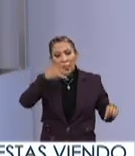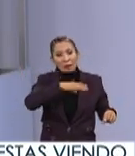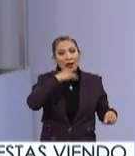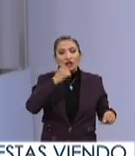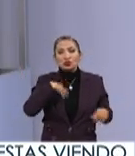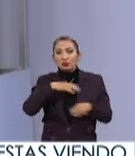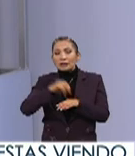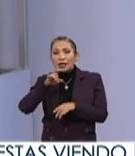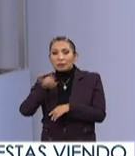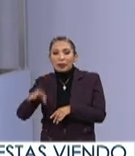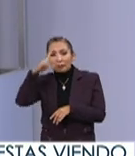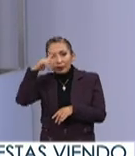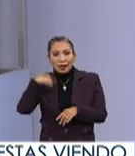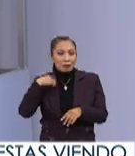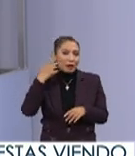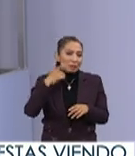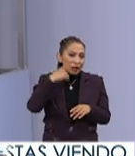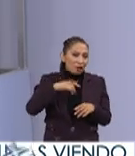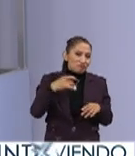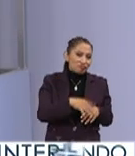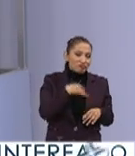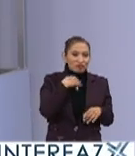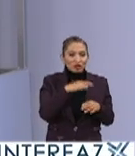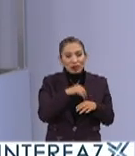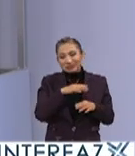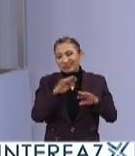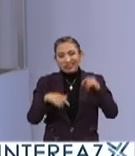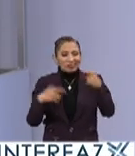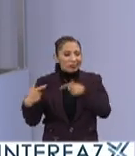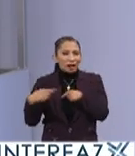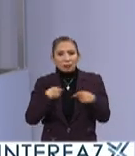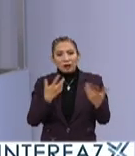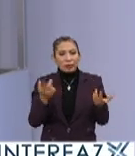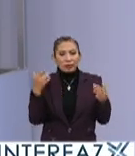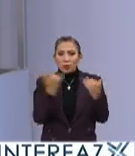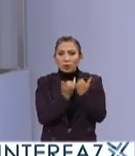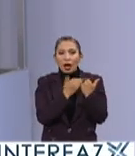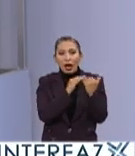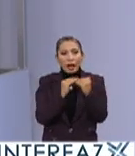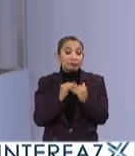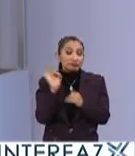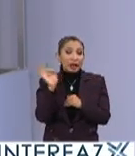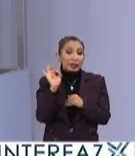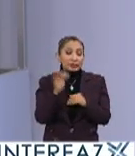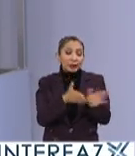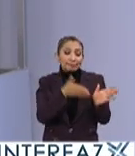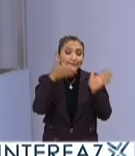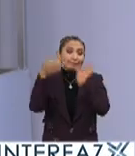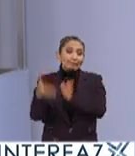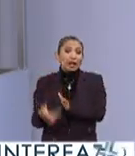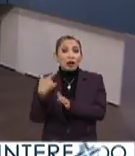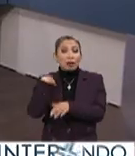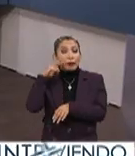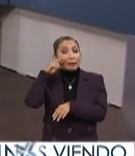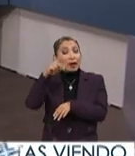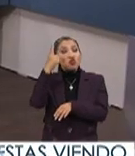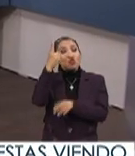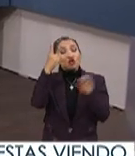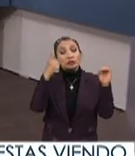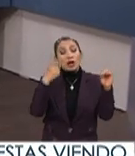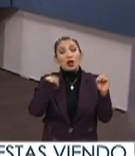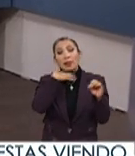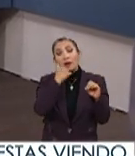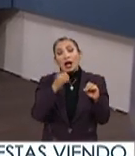Alemania, Suecia le gana a México, Alemania le gana a Suecia, es decir, todos los criterios de desempate estarán muy parejos y tal vez nos tendríamos que ir en un escenario de 1-0